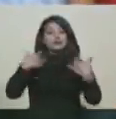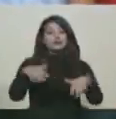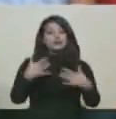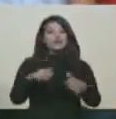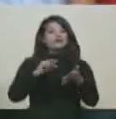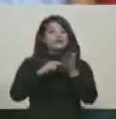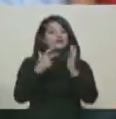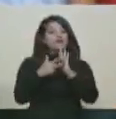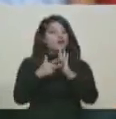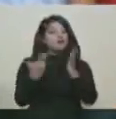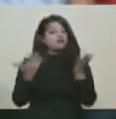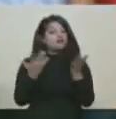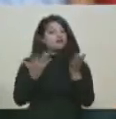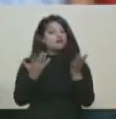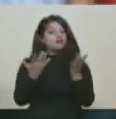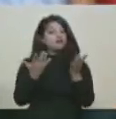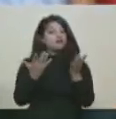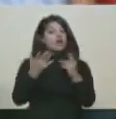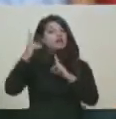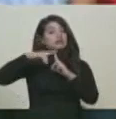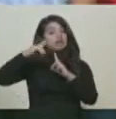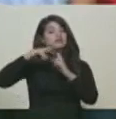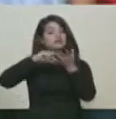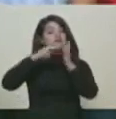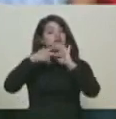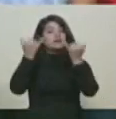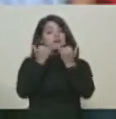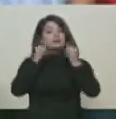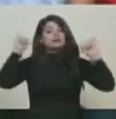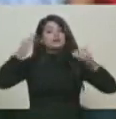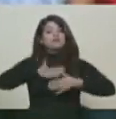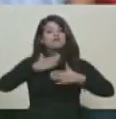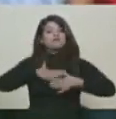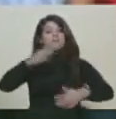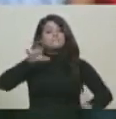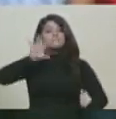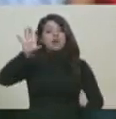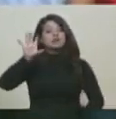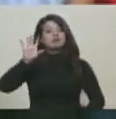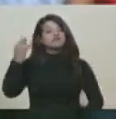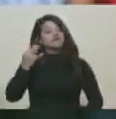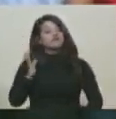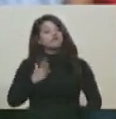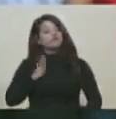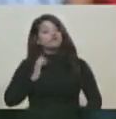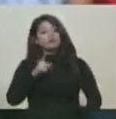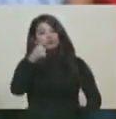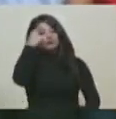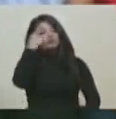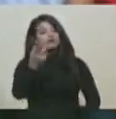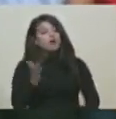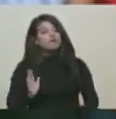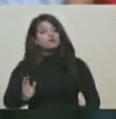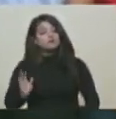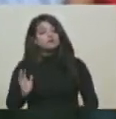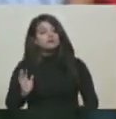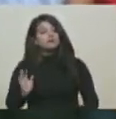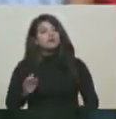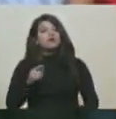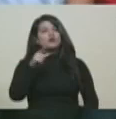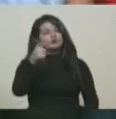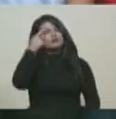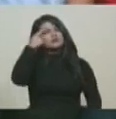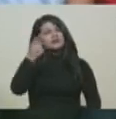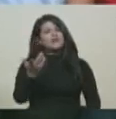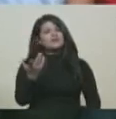representa la independencia y la soberanía de la patria. Ustedes saben perfectamente